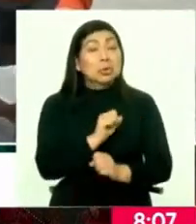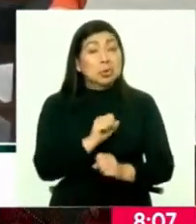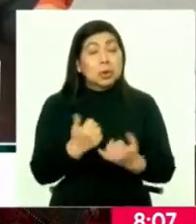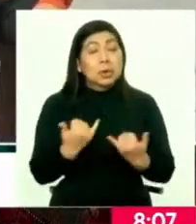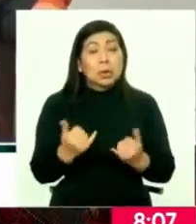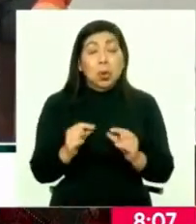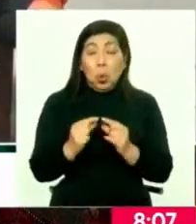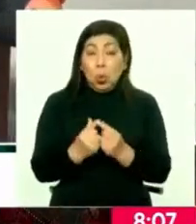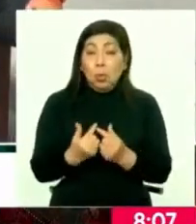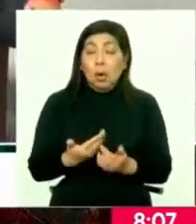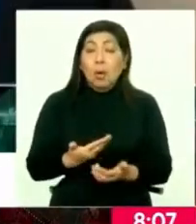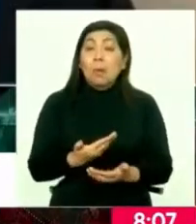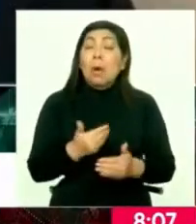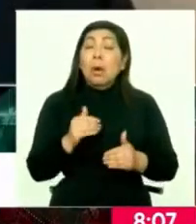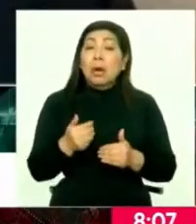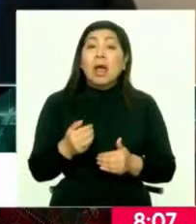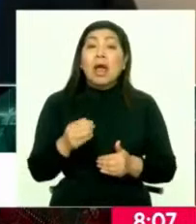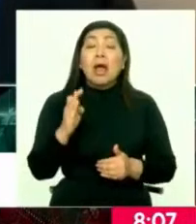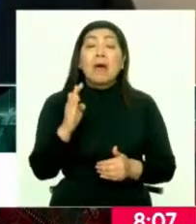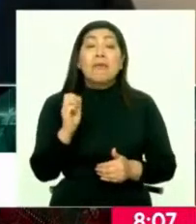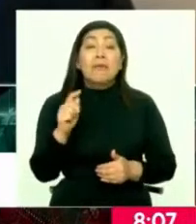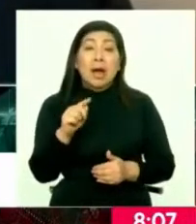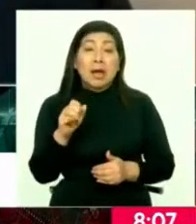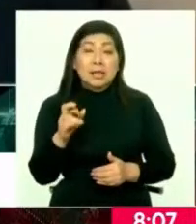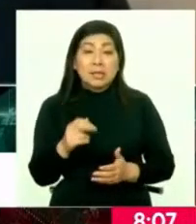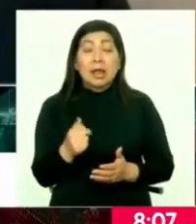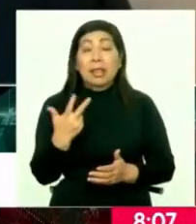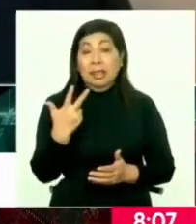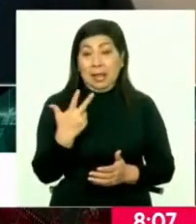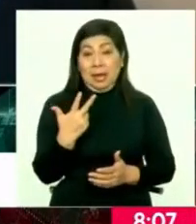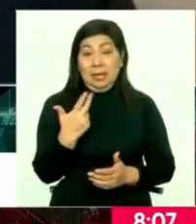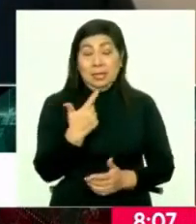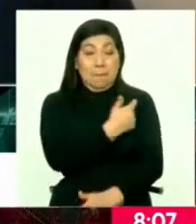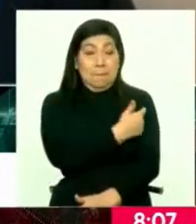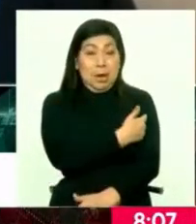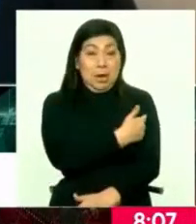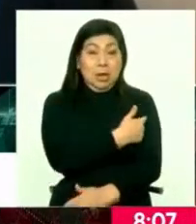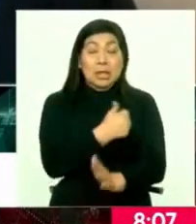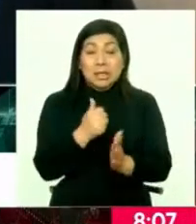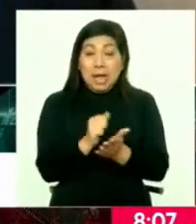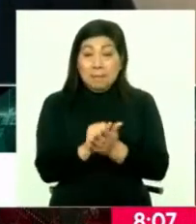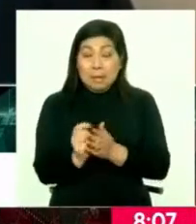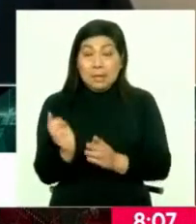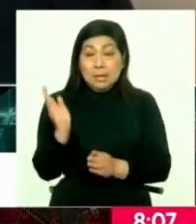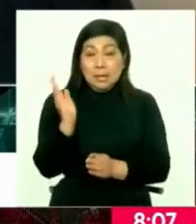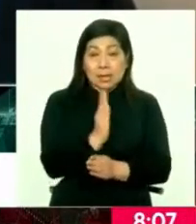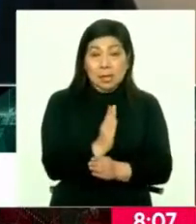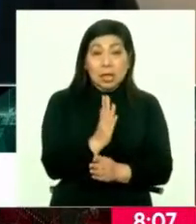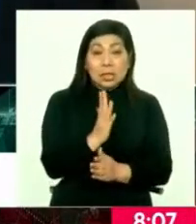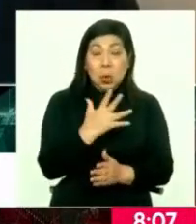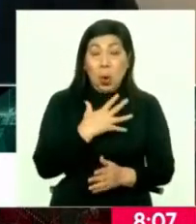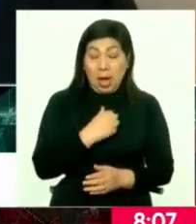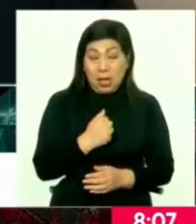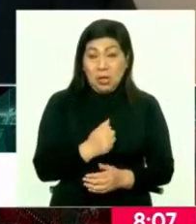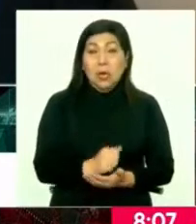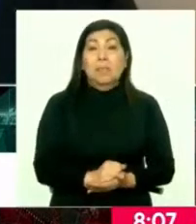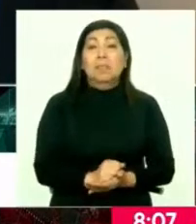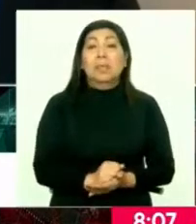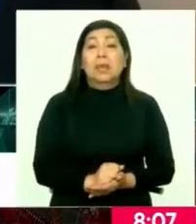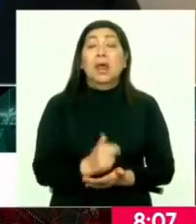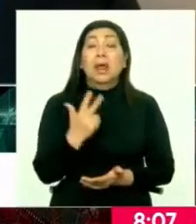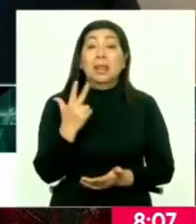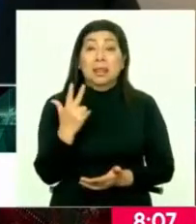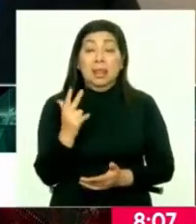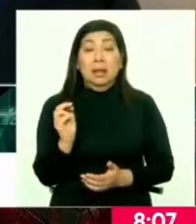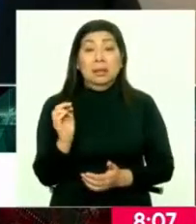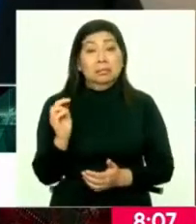autorizadas para este grupo etario. La vacuna de Pfizer, que consta de 3 dosis para este grupo etario de 6 meses hasta los 5 años. 3